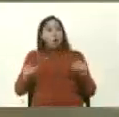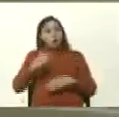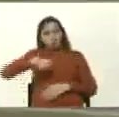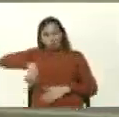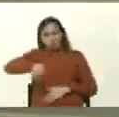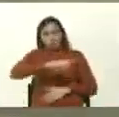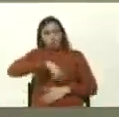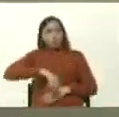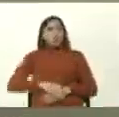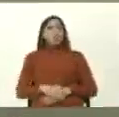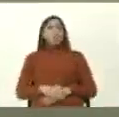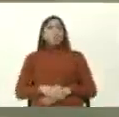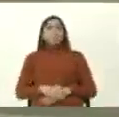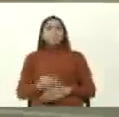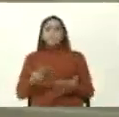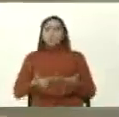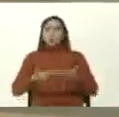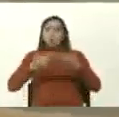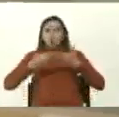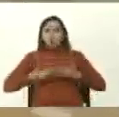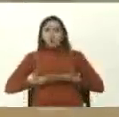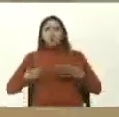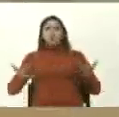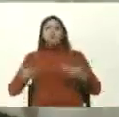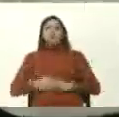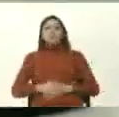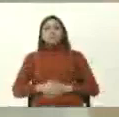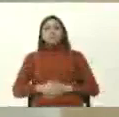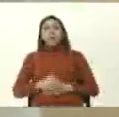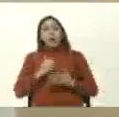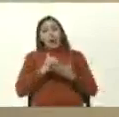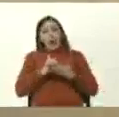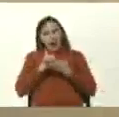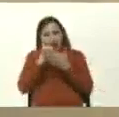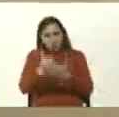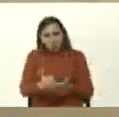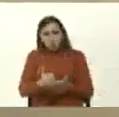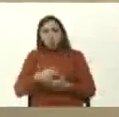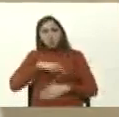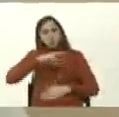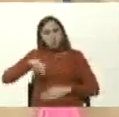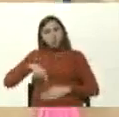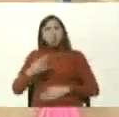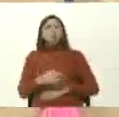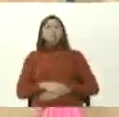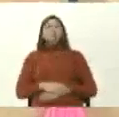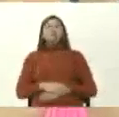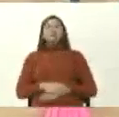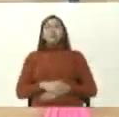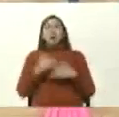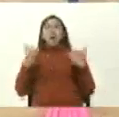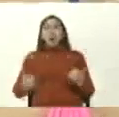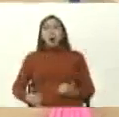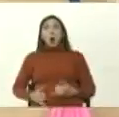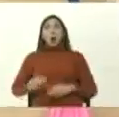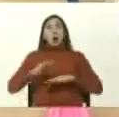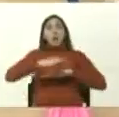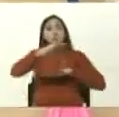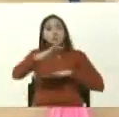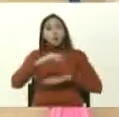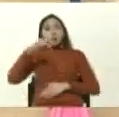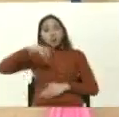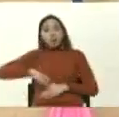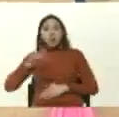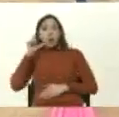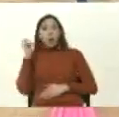ustedes por esta enorme colaboración que nos están haciendo. Hoy el municipio Pedro Sarasa